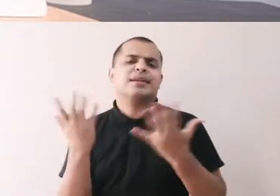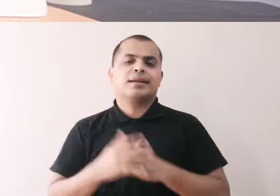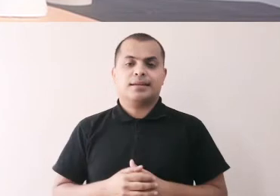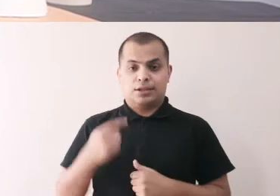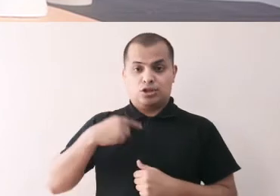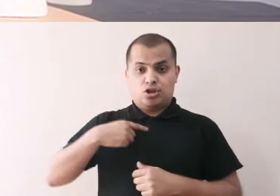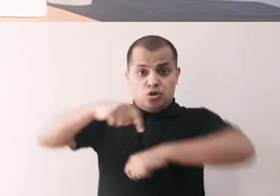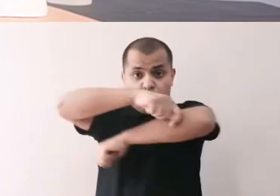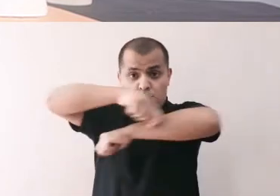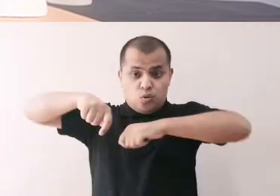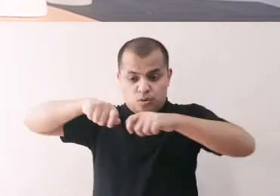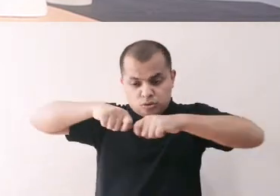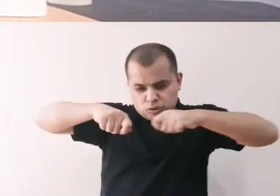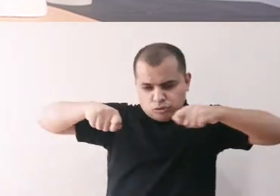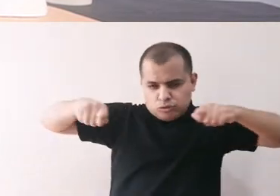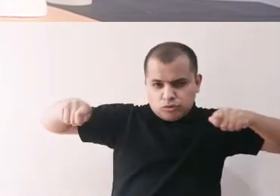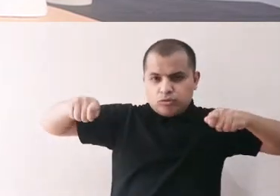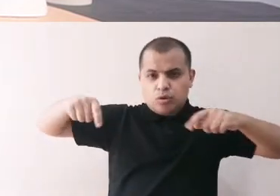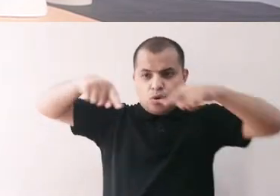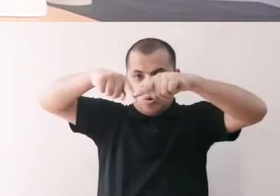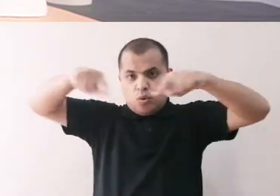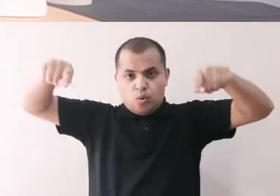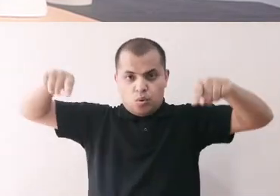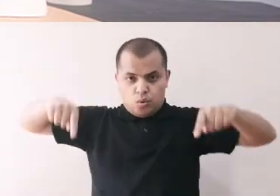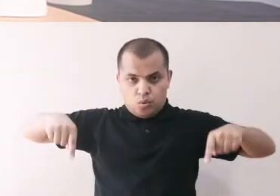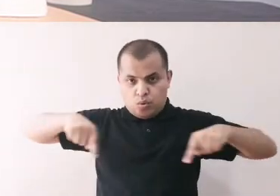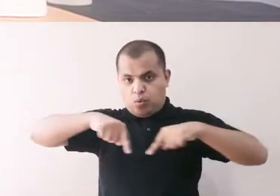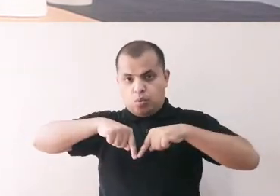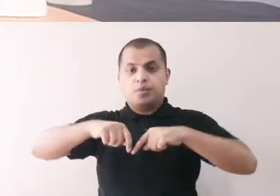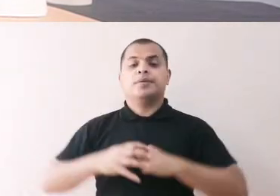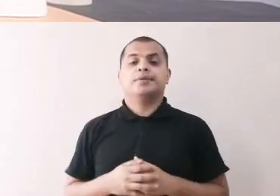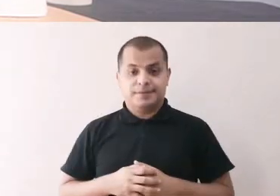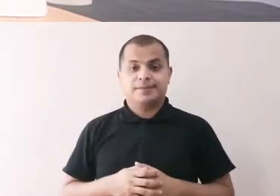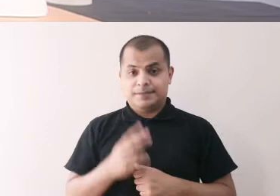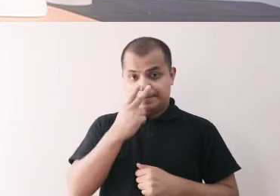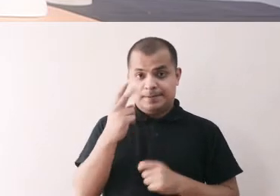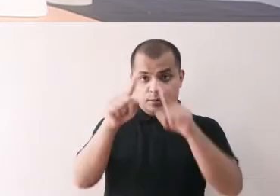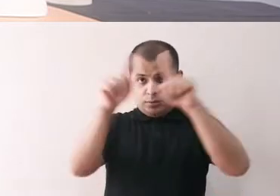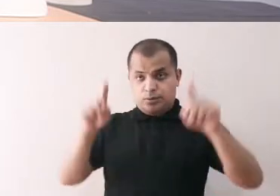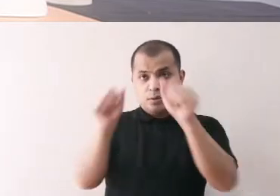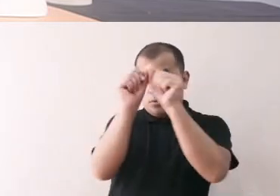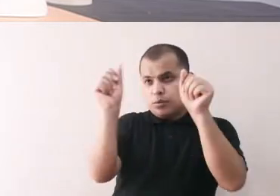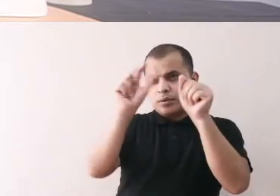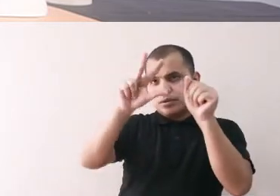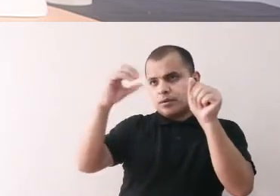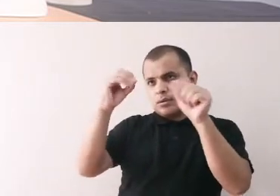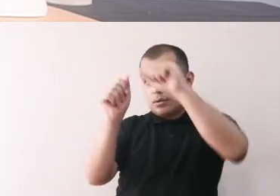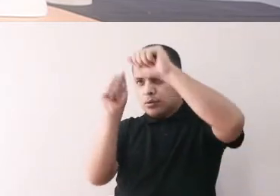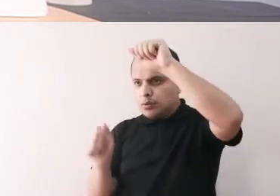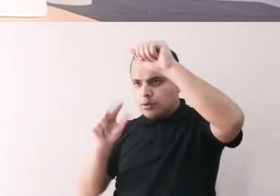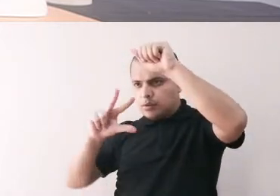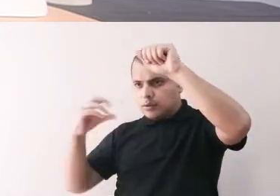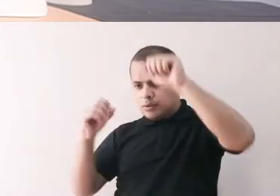hacer? Con mi regla voy a medir un cuadrado, voy a medir un cuadradito de 30 por 30. Es la